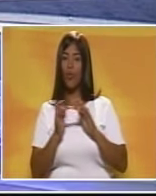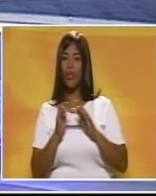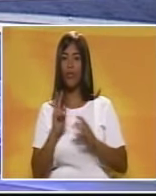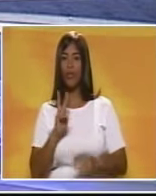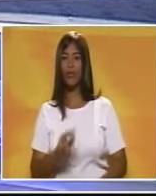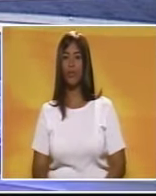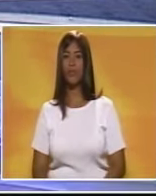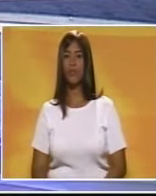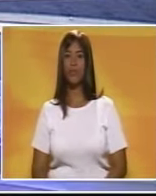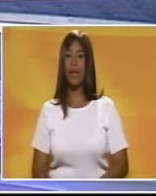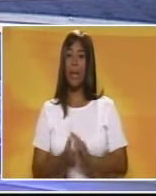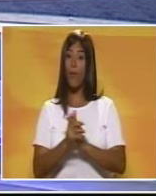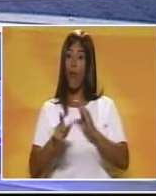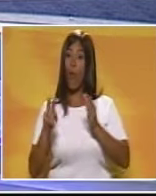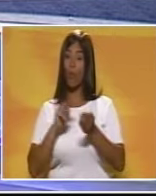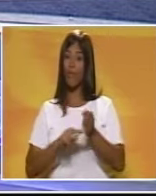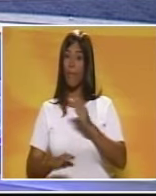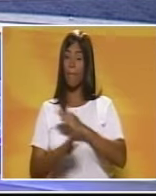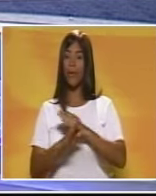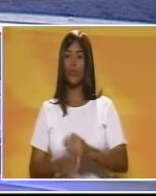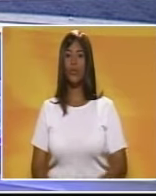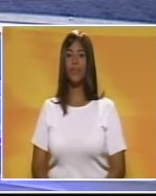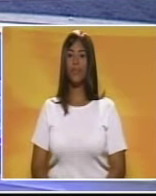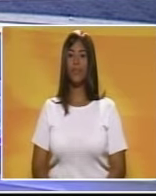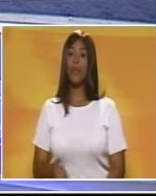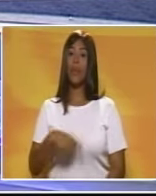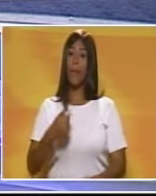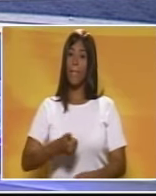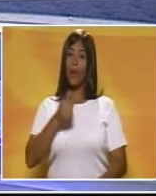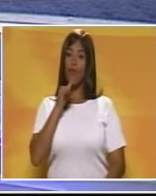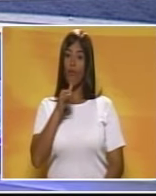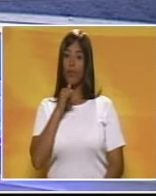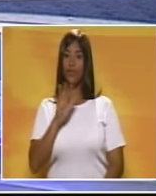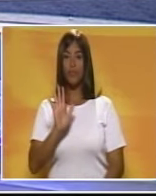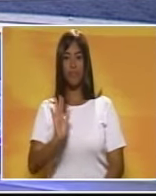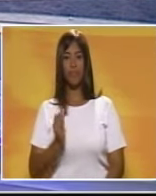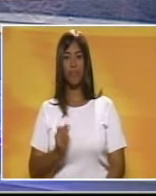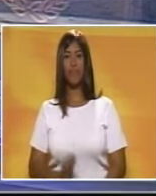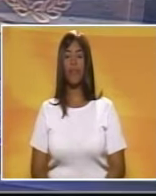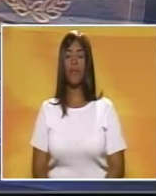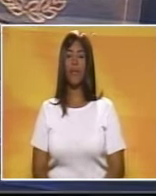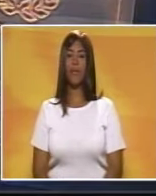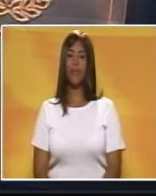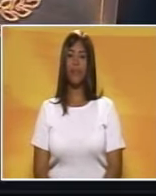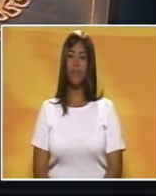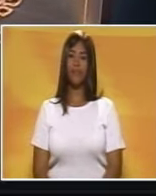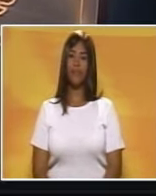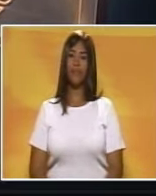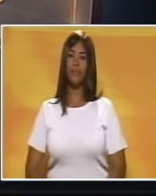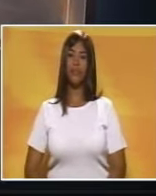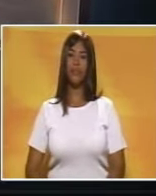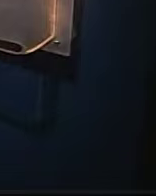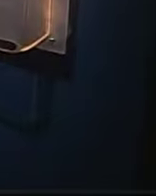Nelcy. Amigos, momento de hacer una nueva pausa. A regreso, más información, ya venimos.